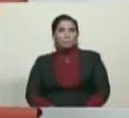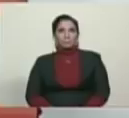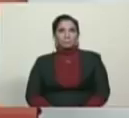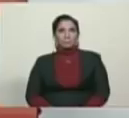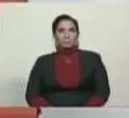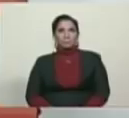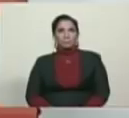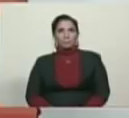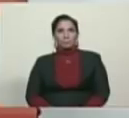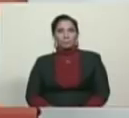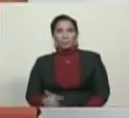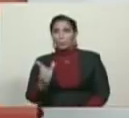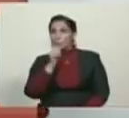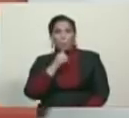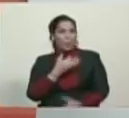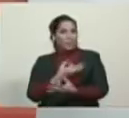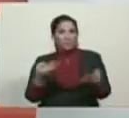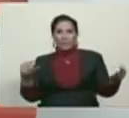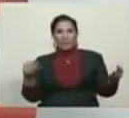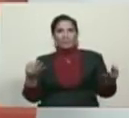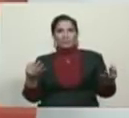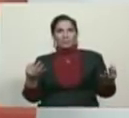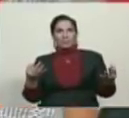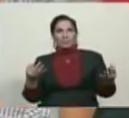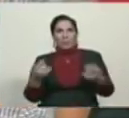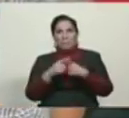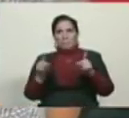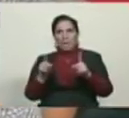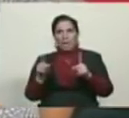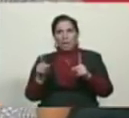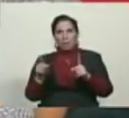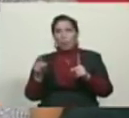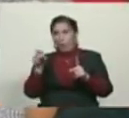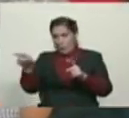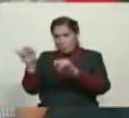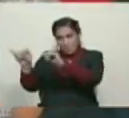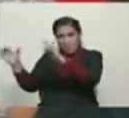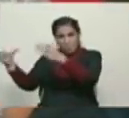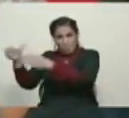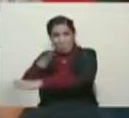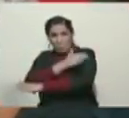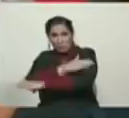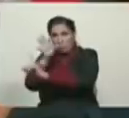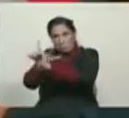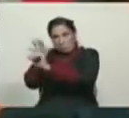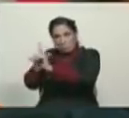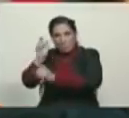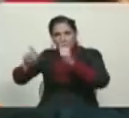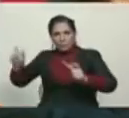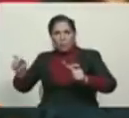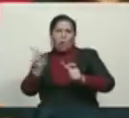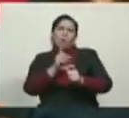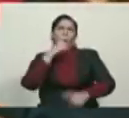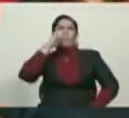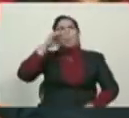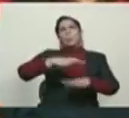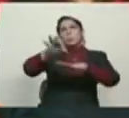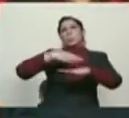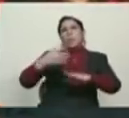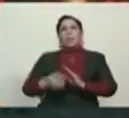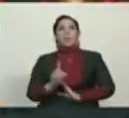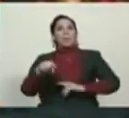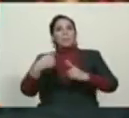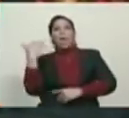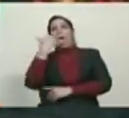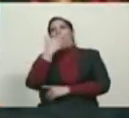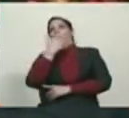Eso no es sencillo. Pero ellos ya le están mintiendo a su gente. Y después dirán, no, Nicolás no dejó, y nosotros nos tendremos que